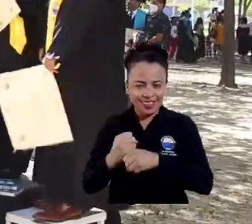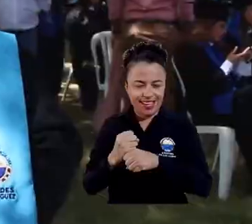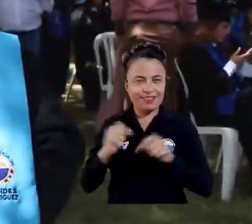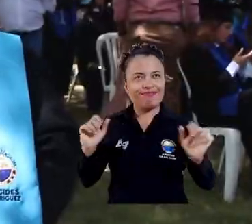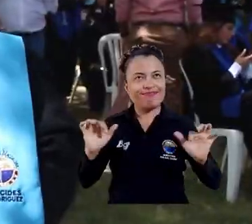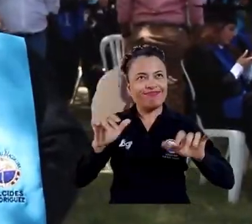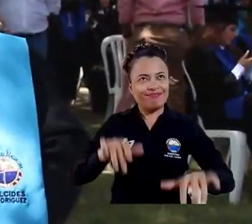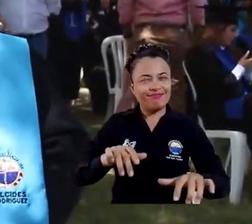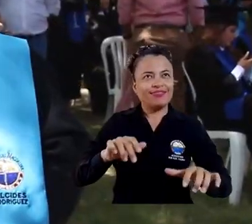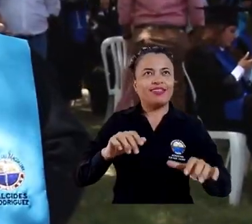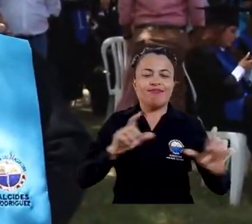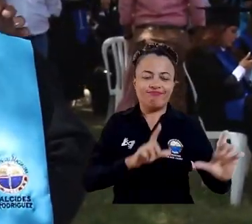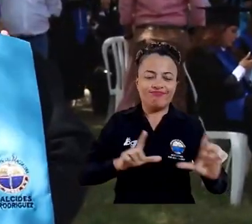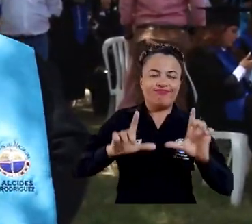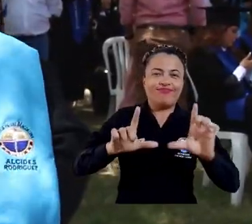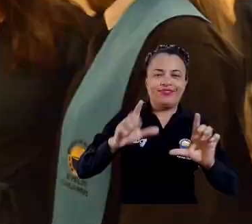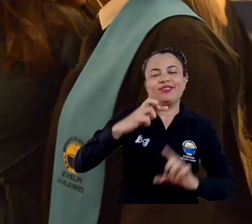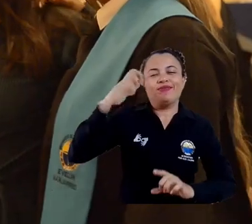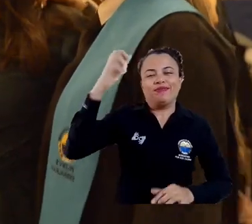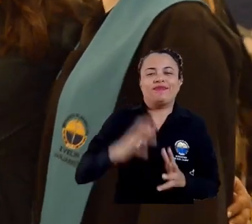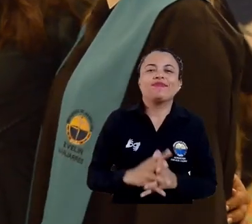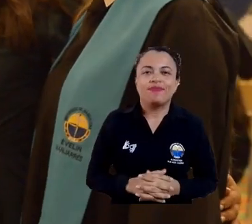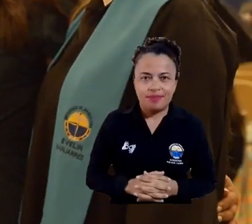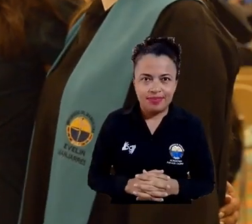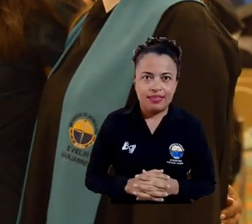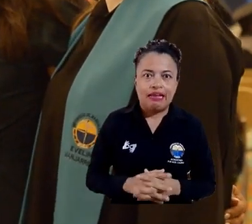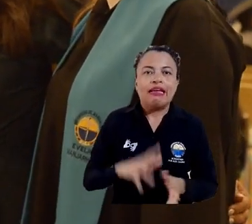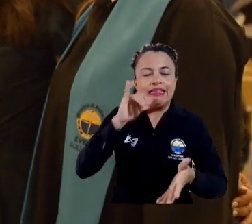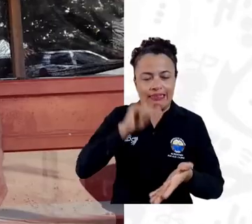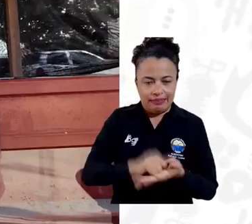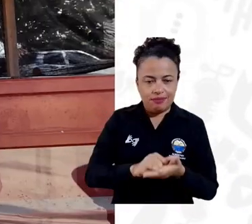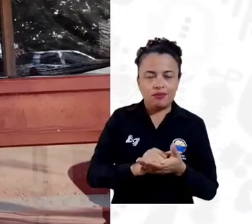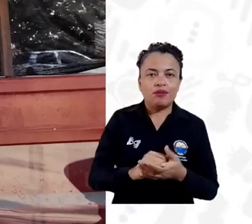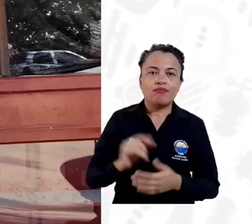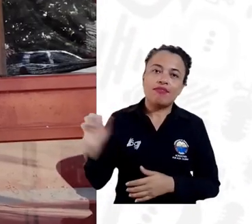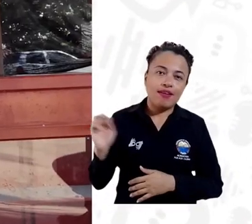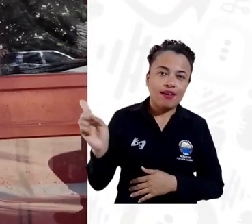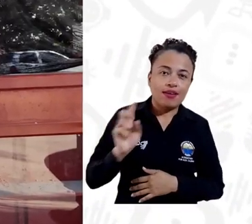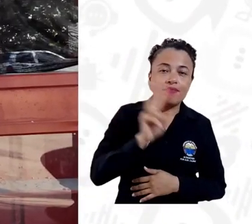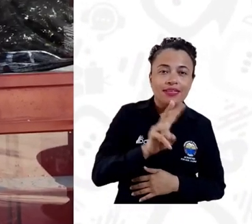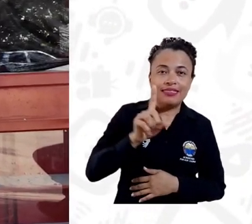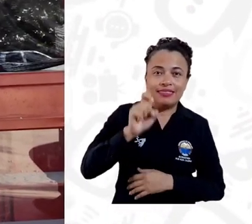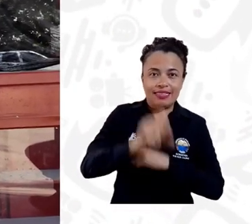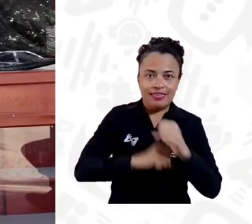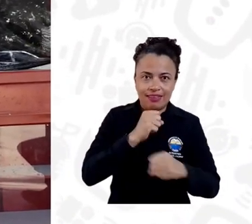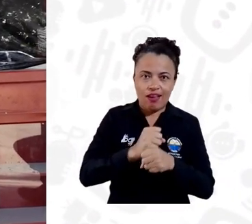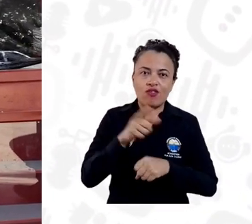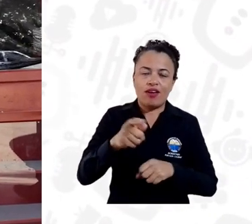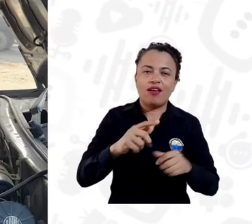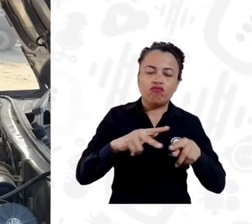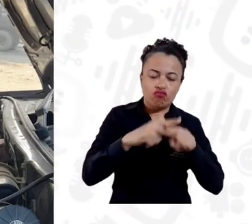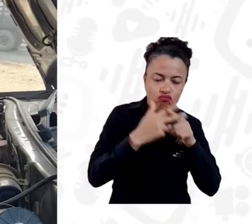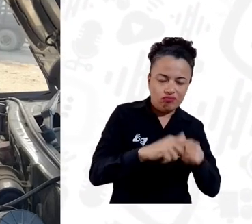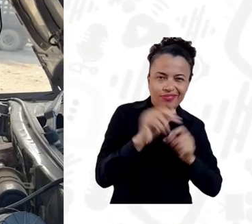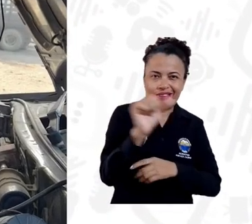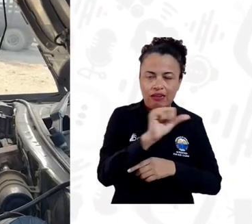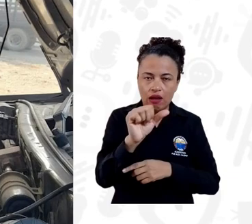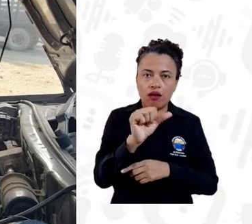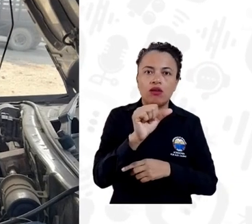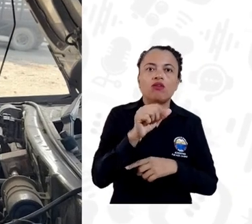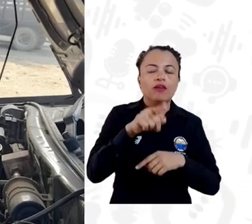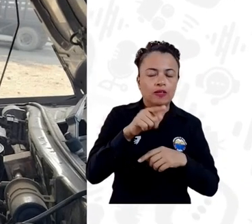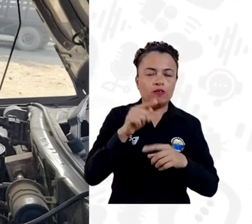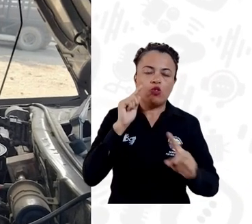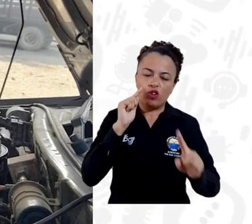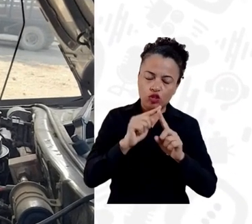este mismo escenario hace 2 años cuando él era el protagonista. Y cómo no, si después de 26 años y de desempeñarse como